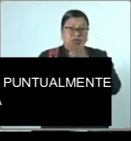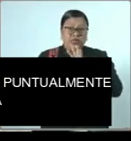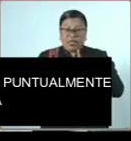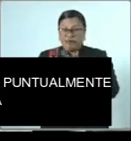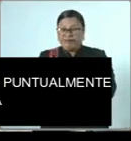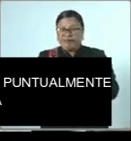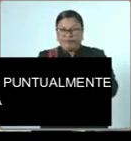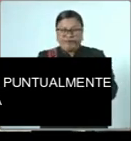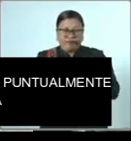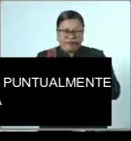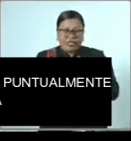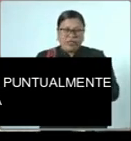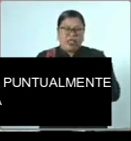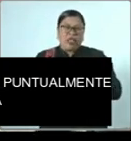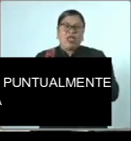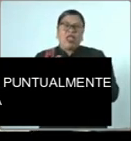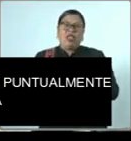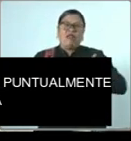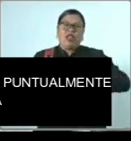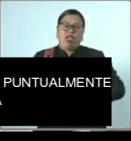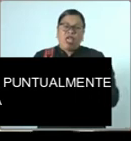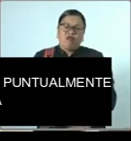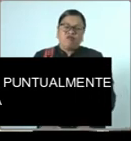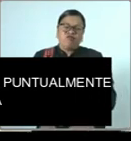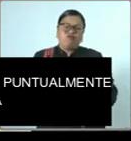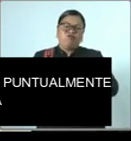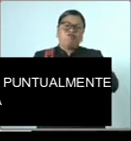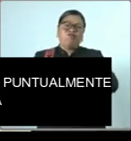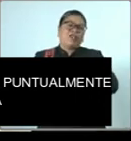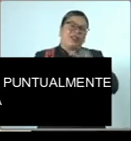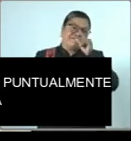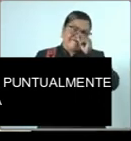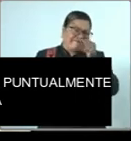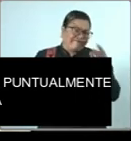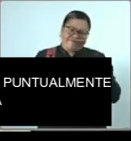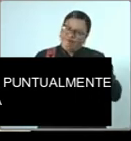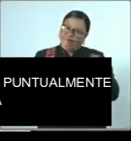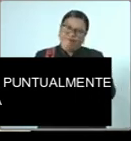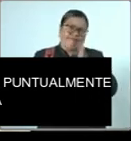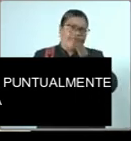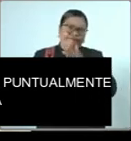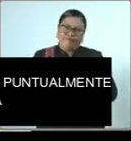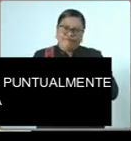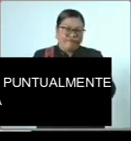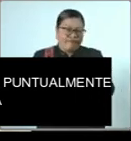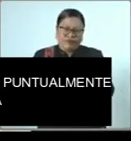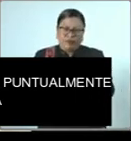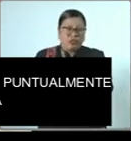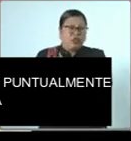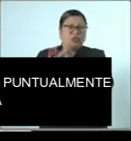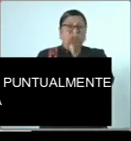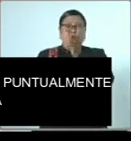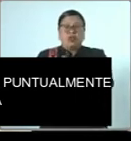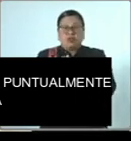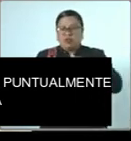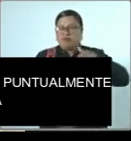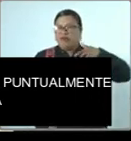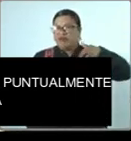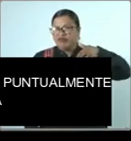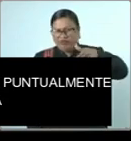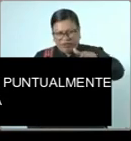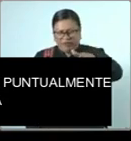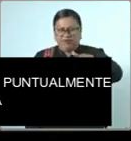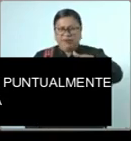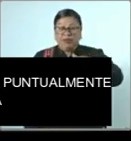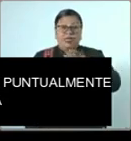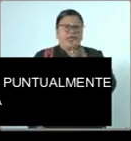rehabilitado, creció el río y desafortunadamente se tuvo que cerrar el paso nuevamente y solamente hay ahorita paso peatonal. Ahí